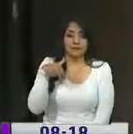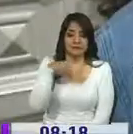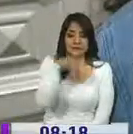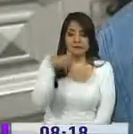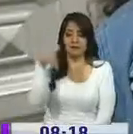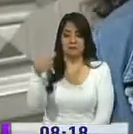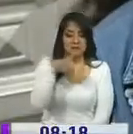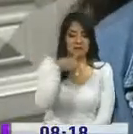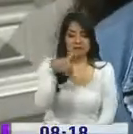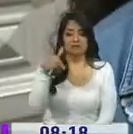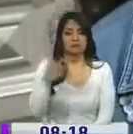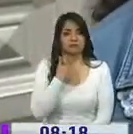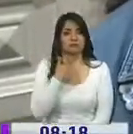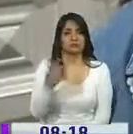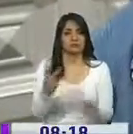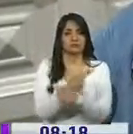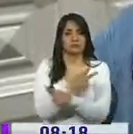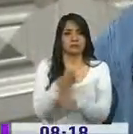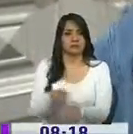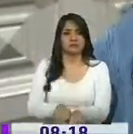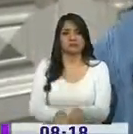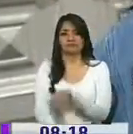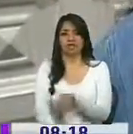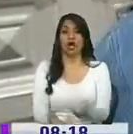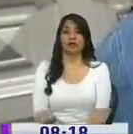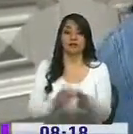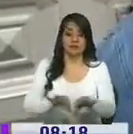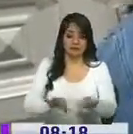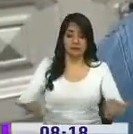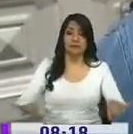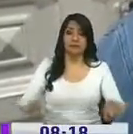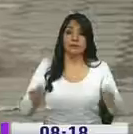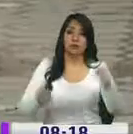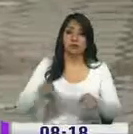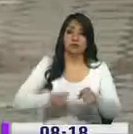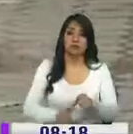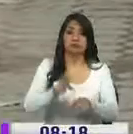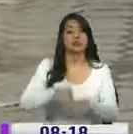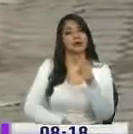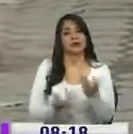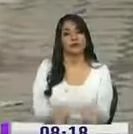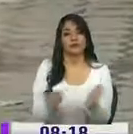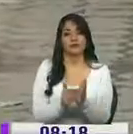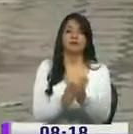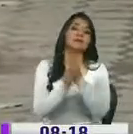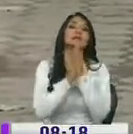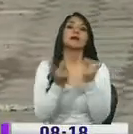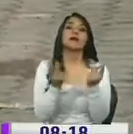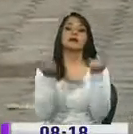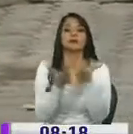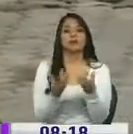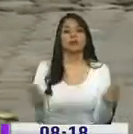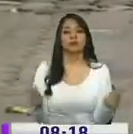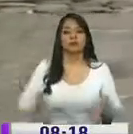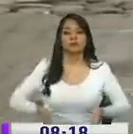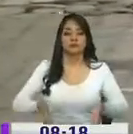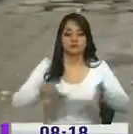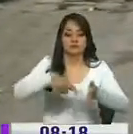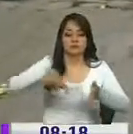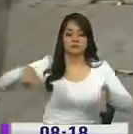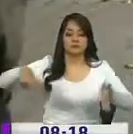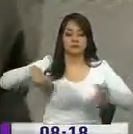imagínense eso se puede volver a romper la tubería con el peso de los vehículos las solicitudes del arreglo inmediato de este pasaje que colinda con